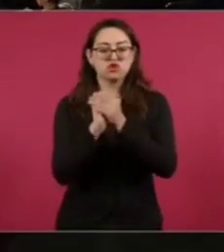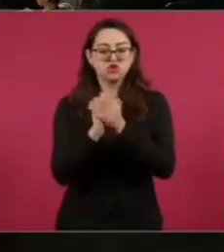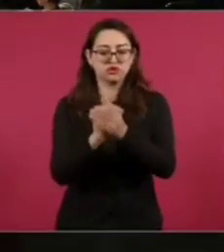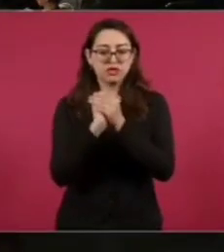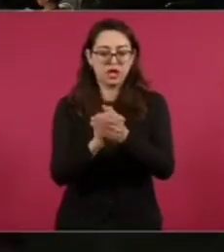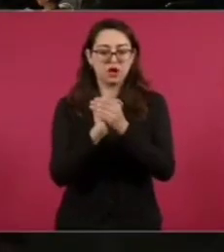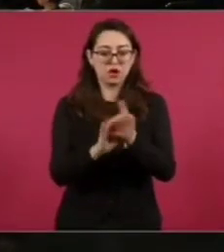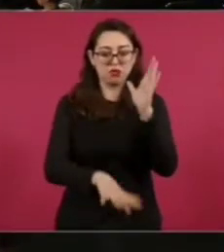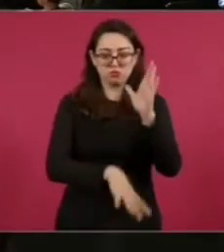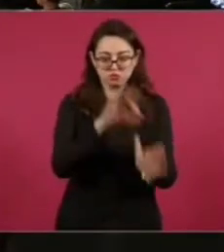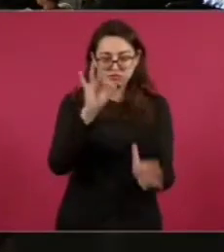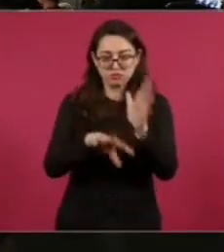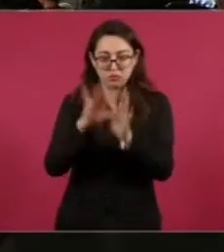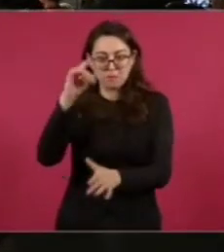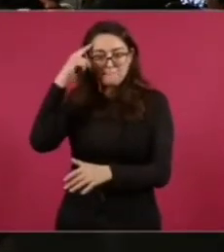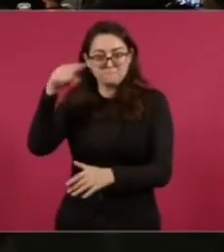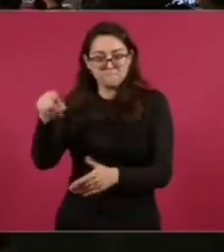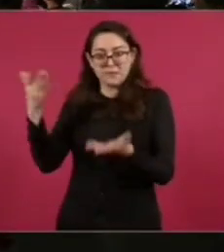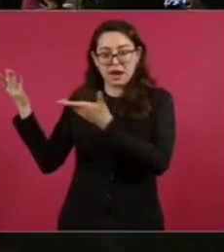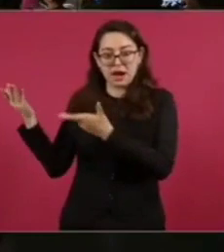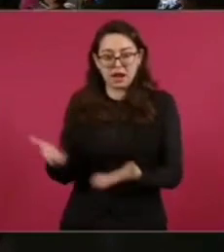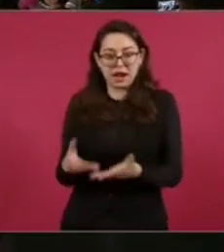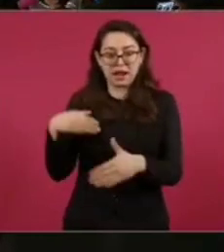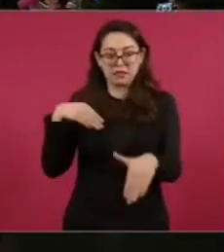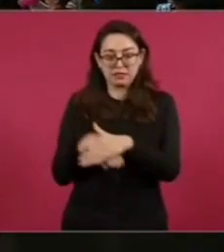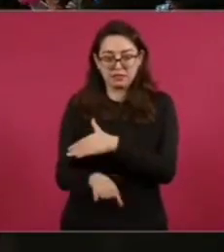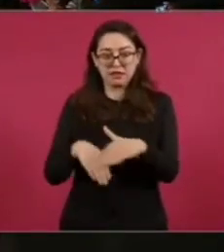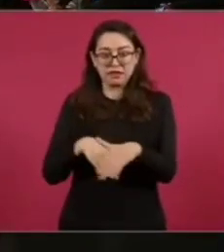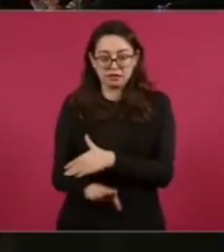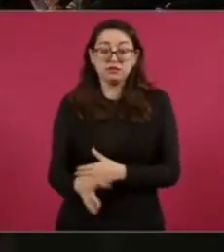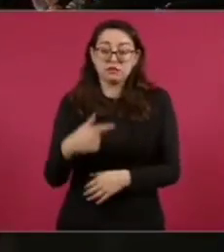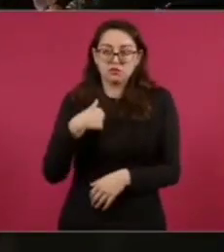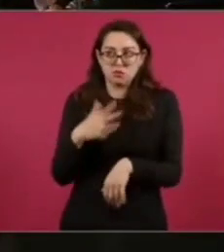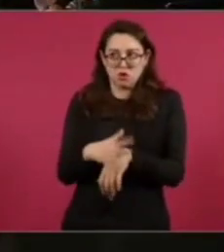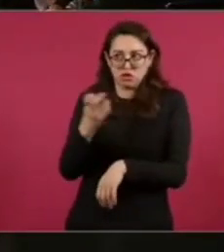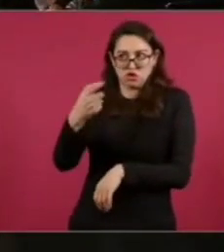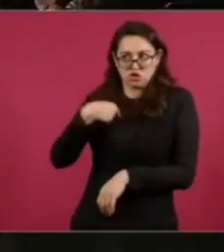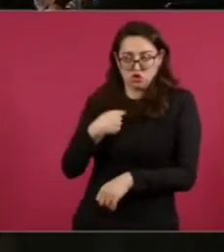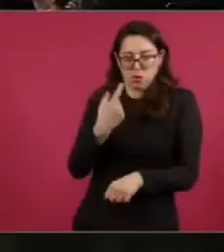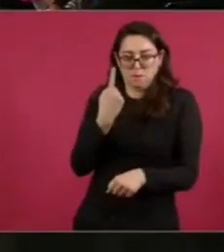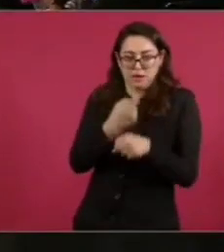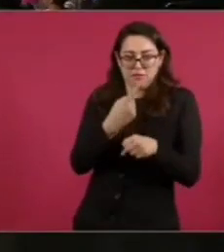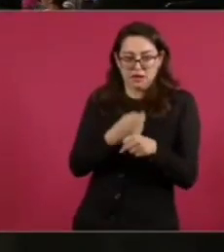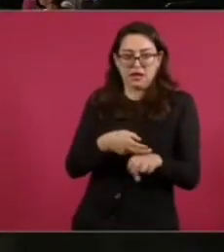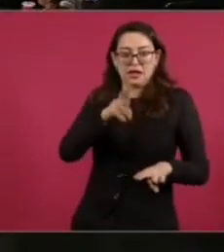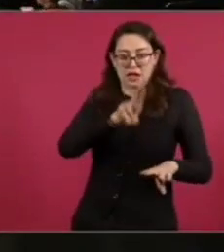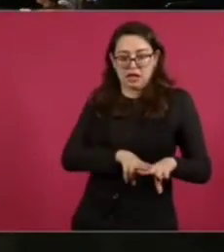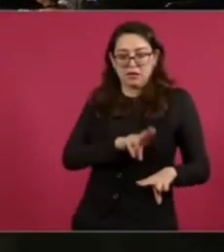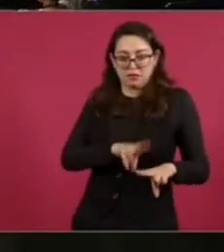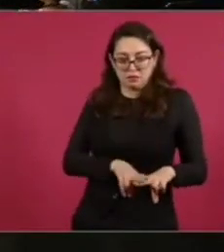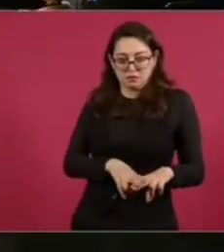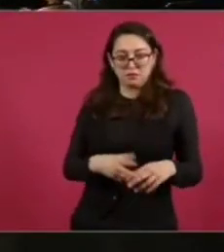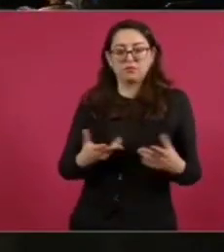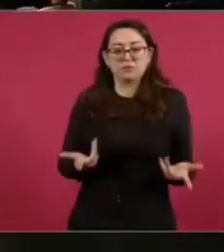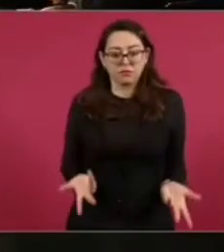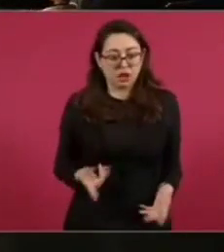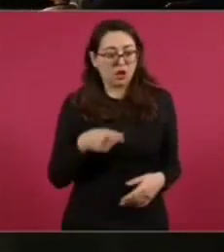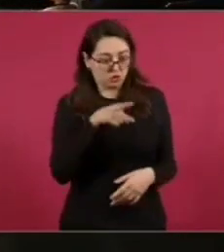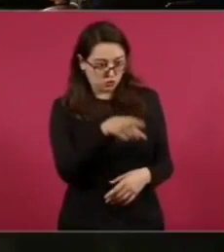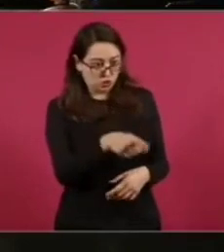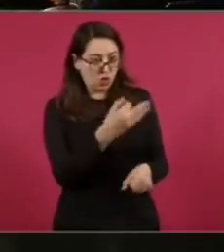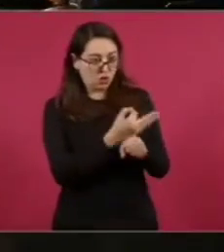sorteo también, ¿no? Sí, por eso para yo estoy sentada aquí, por el sorteo. Sí, a ti te dimos ahora, o se te